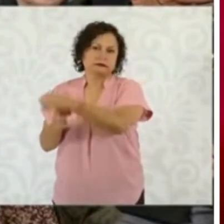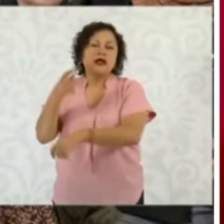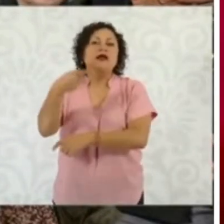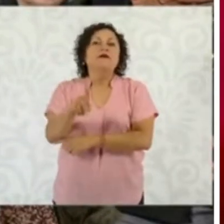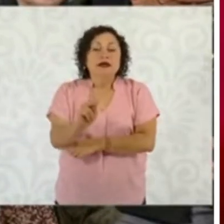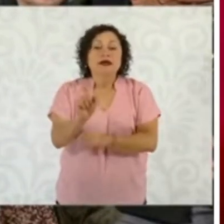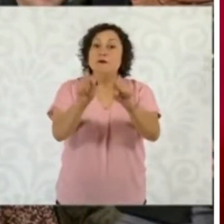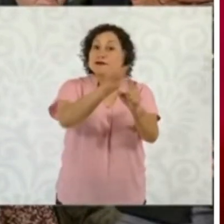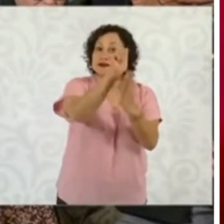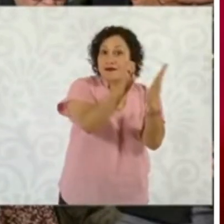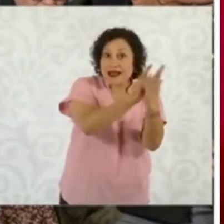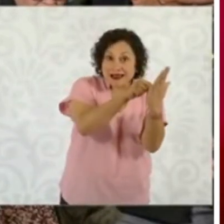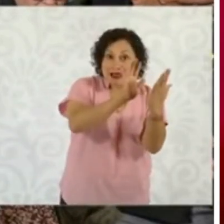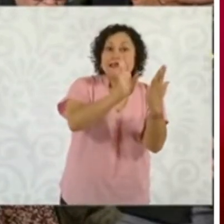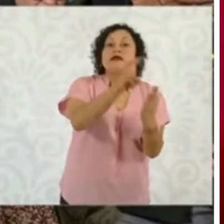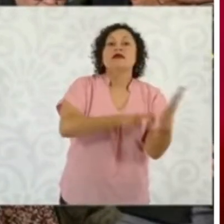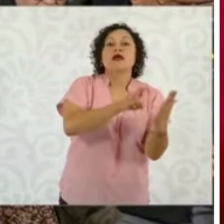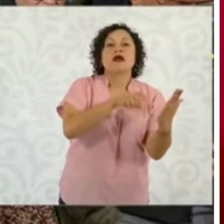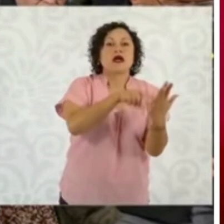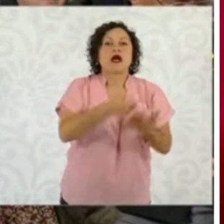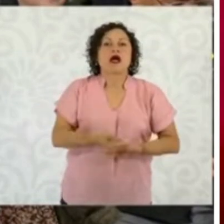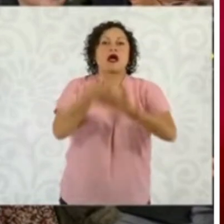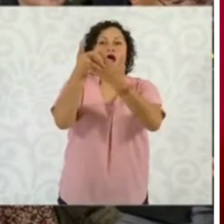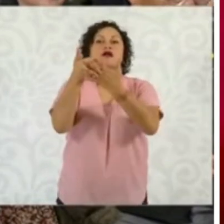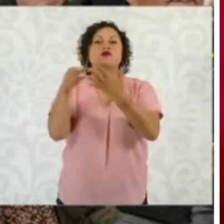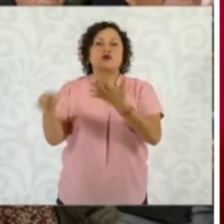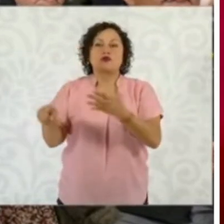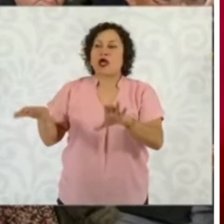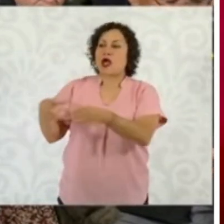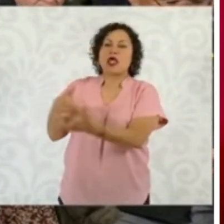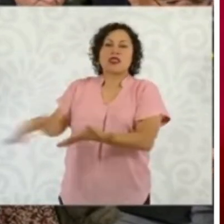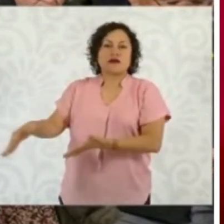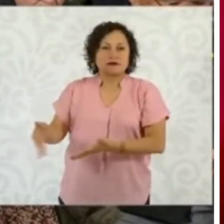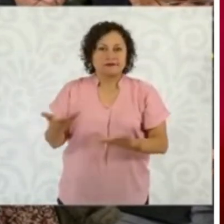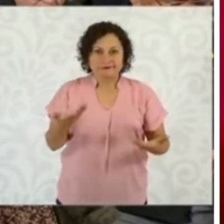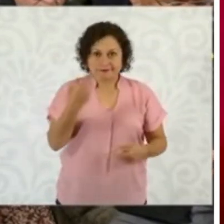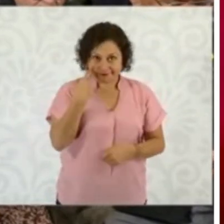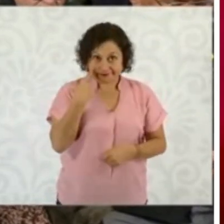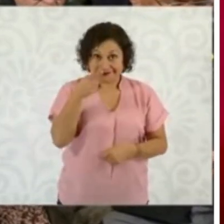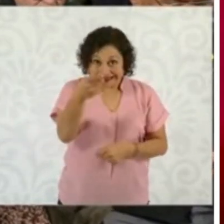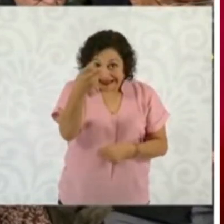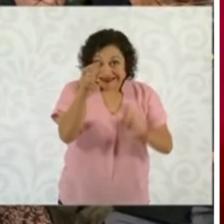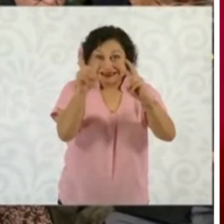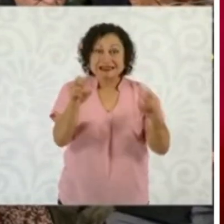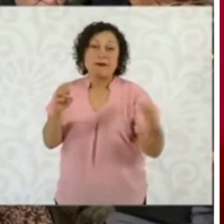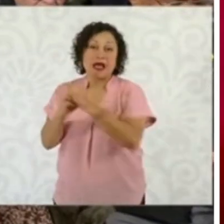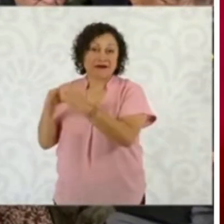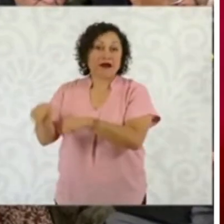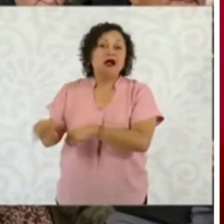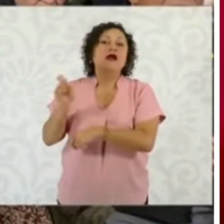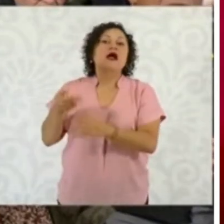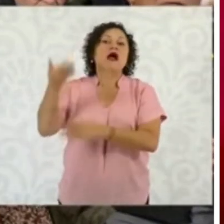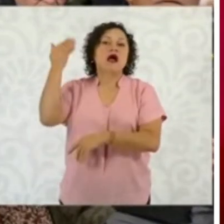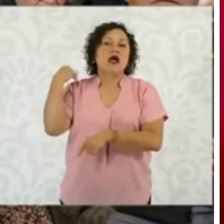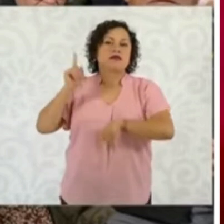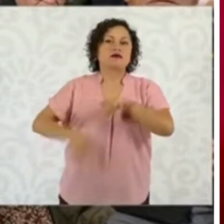la propia ley, ya reformada, permite la disolución de la propiedad social y de los ejidos. Es decir, fraudes como estos pudieron haberse evitado de origen si